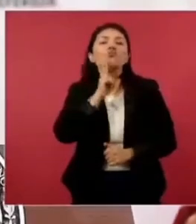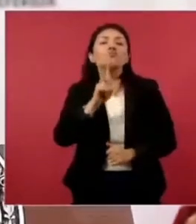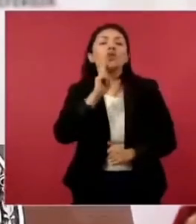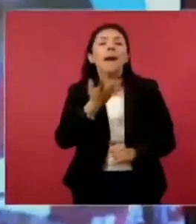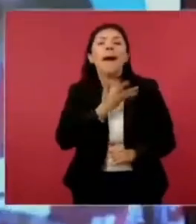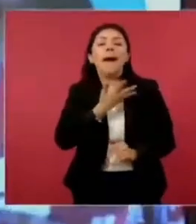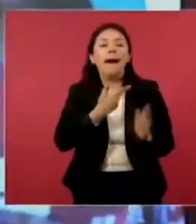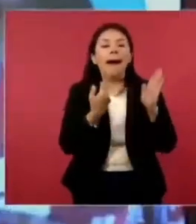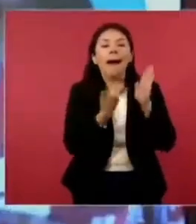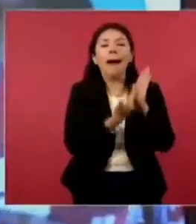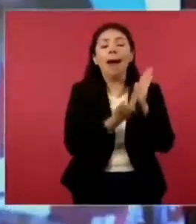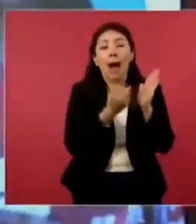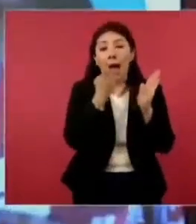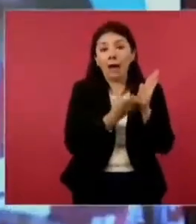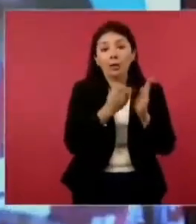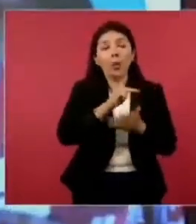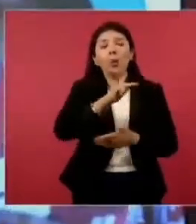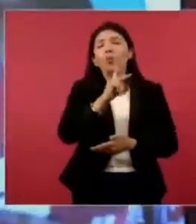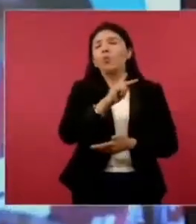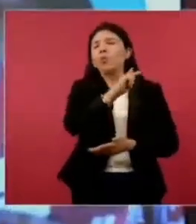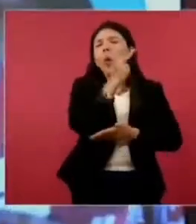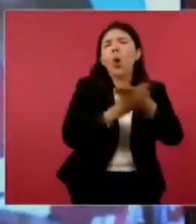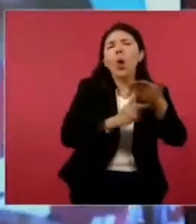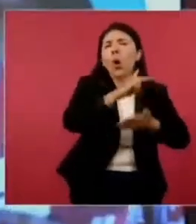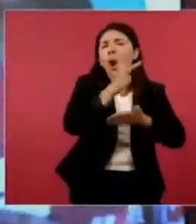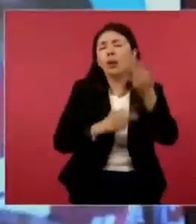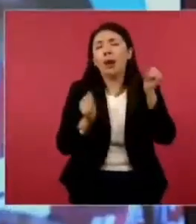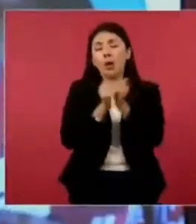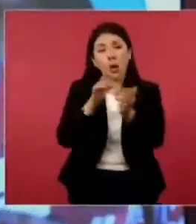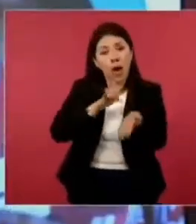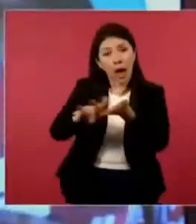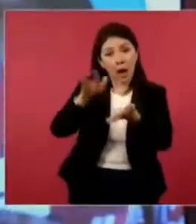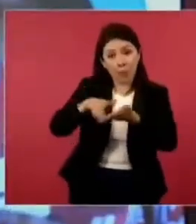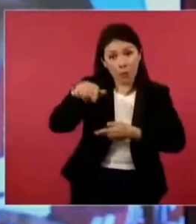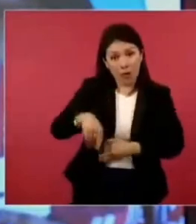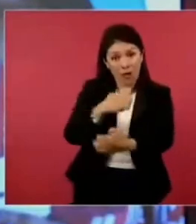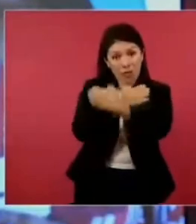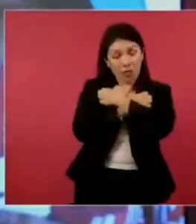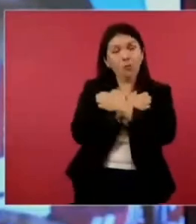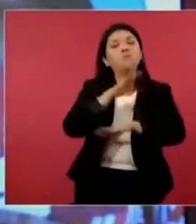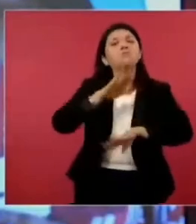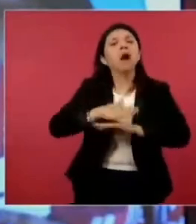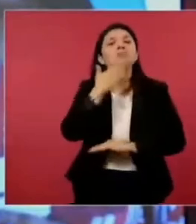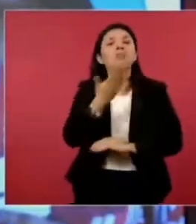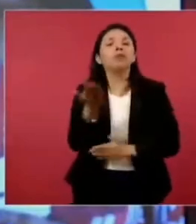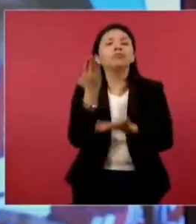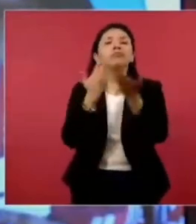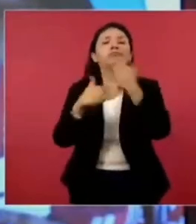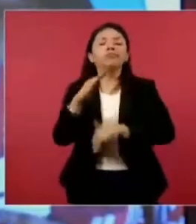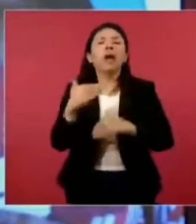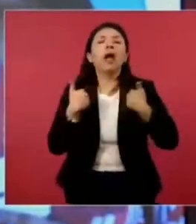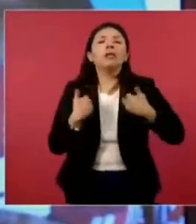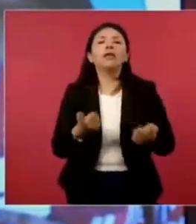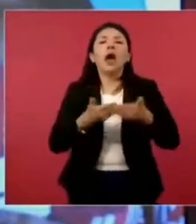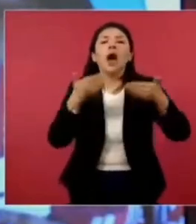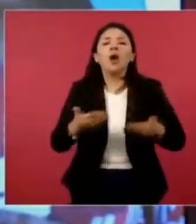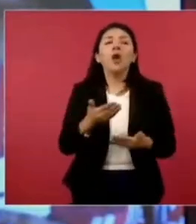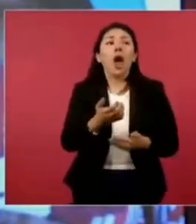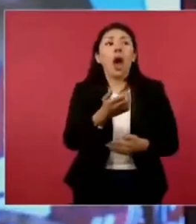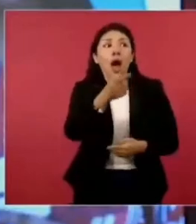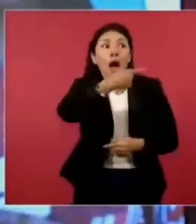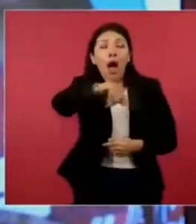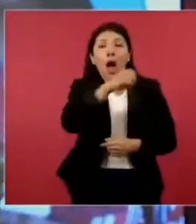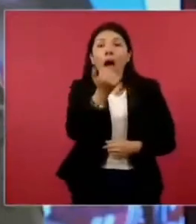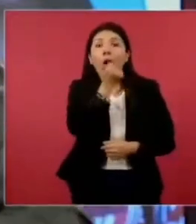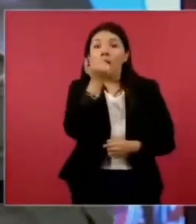que todos los programas que apoya el sistema educativo están dando resultados y se ven reflejados en el abandono,